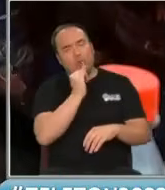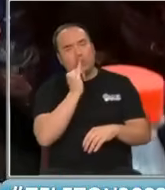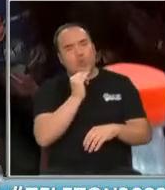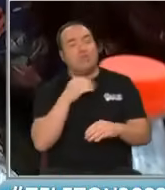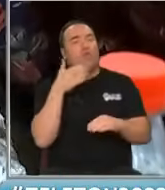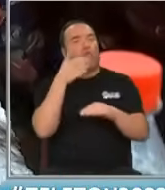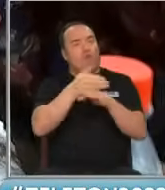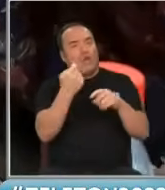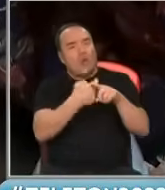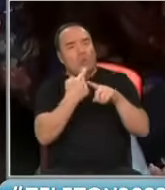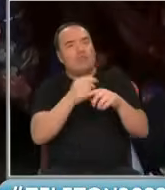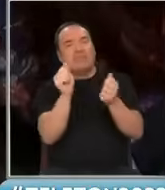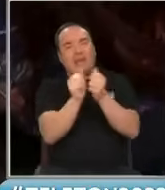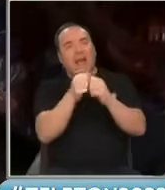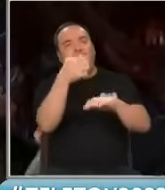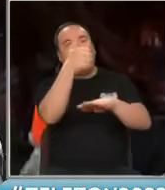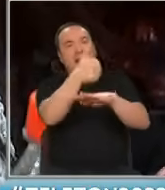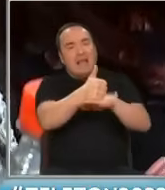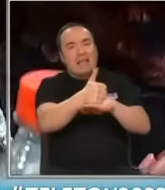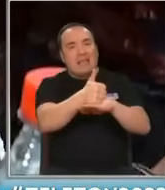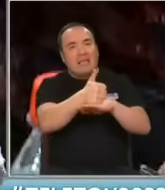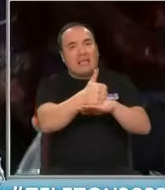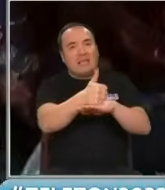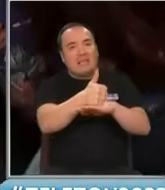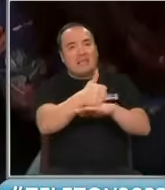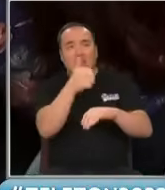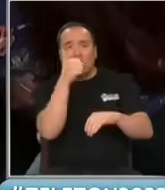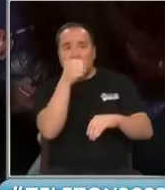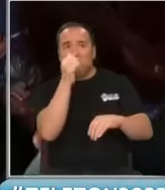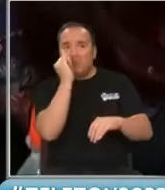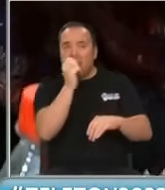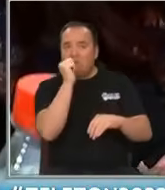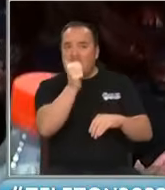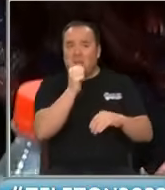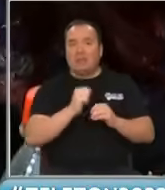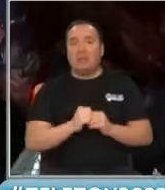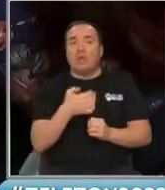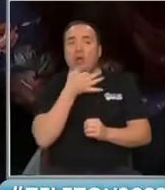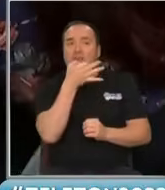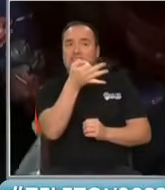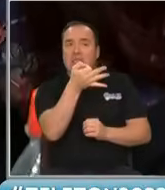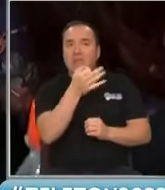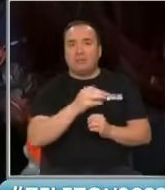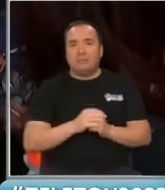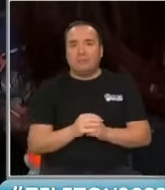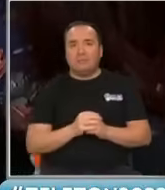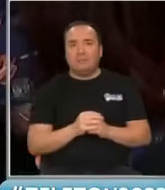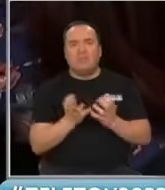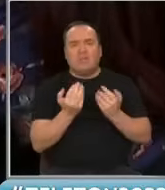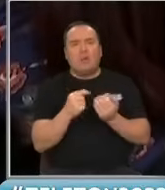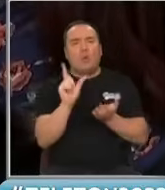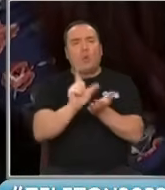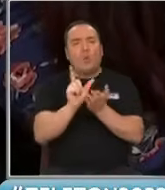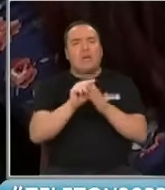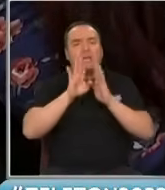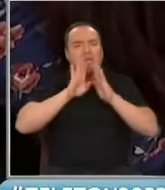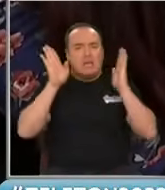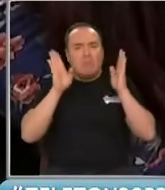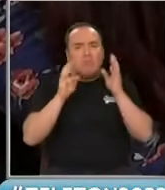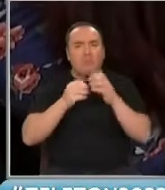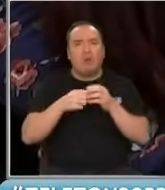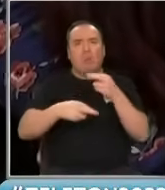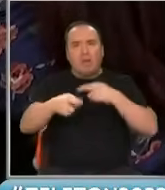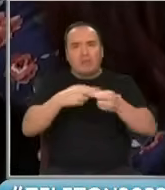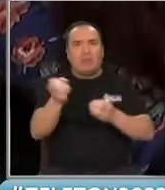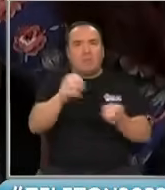el alcalde. ¿Te atendió bien el alcalde? Sí, y le dije sobre todo eso del punto limpio que había desaparecido